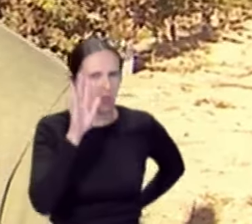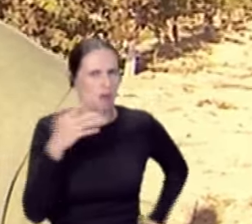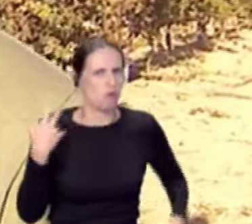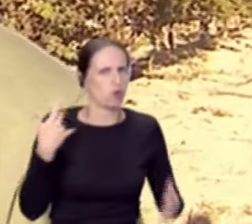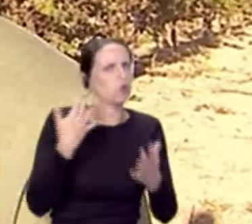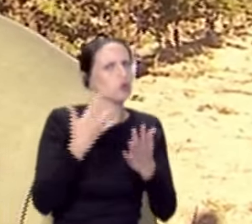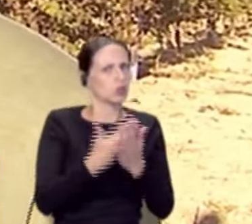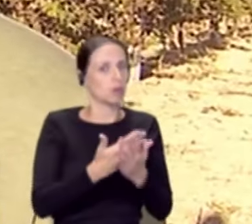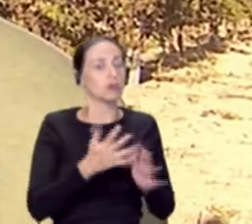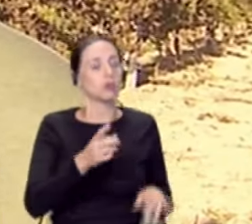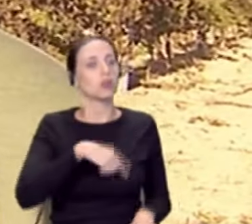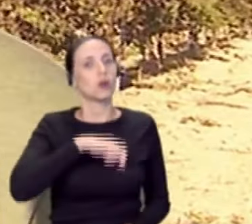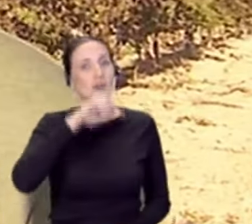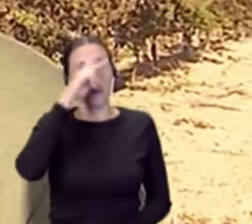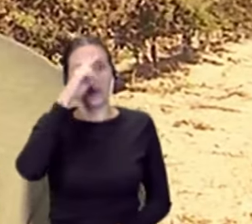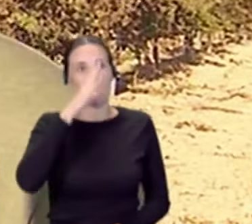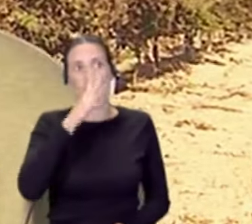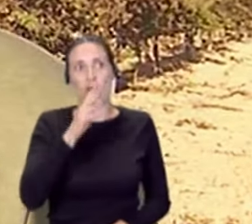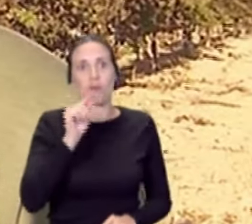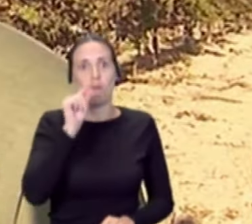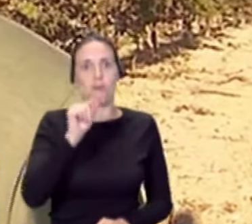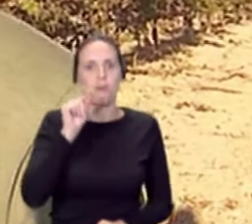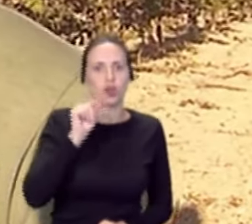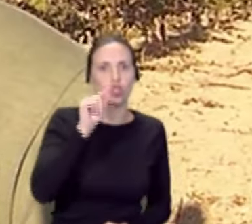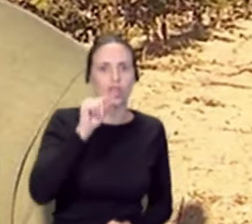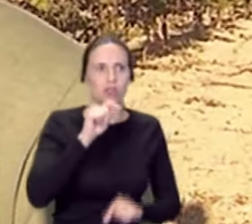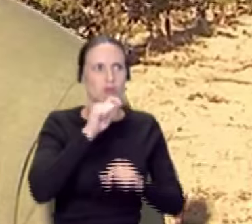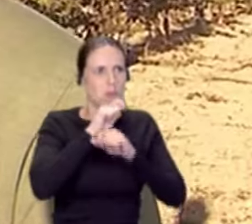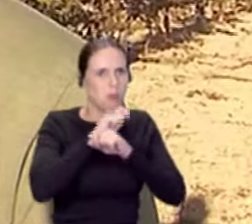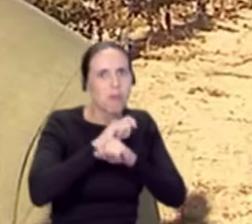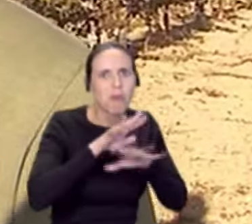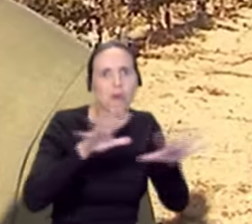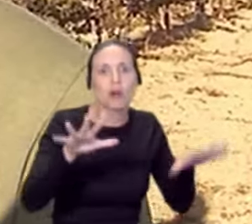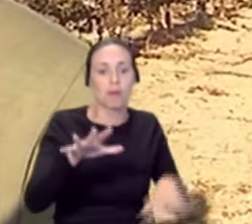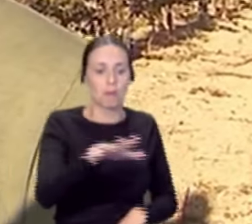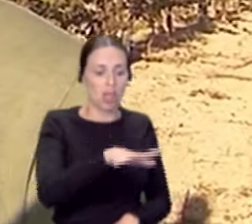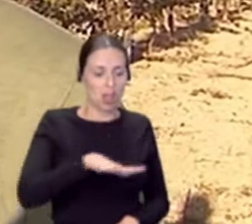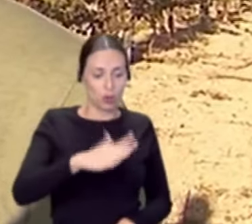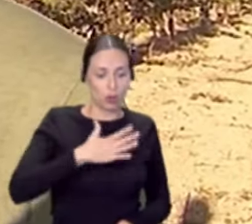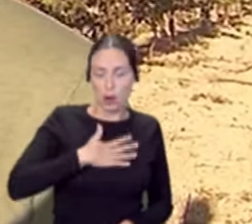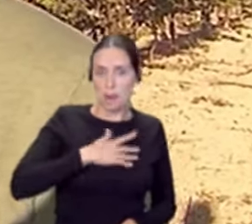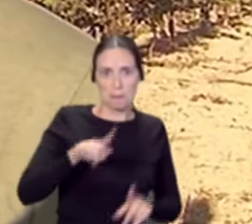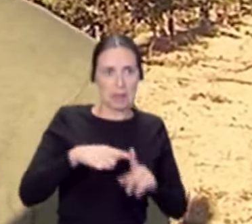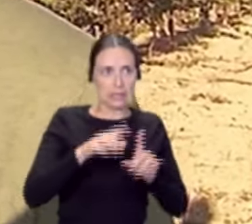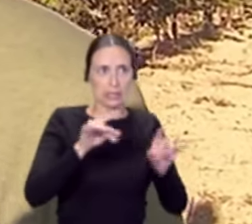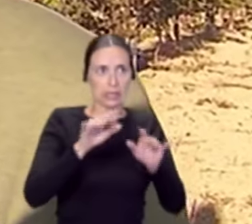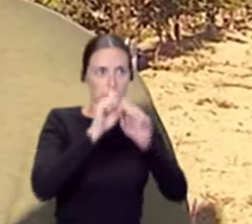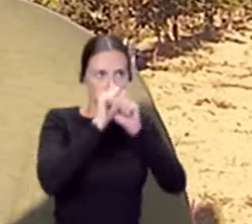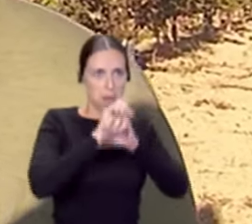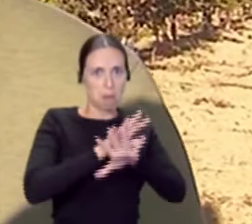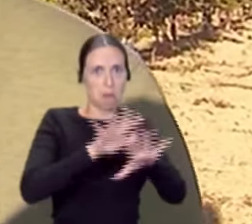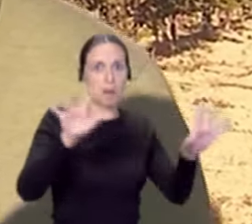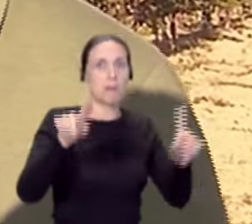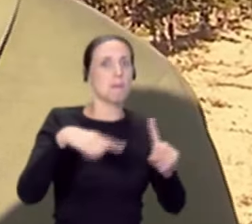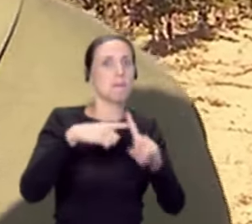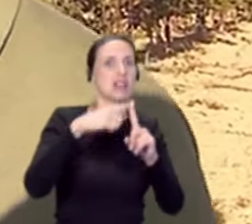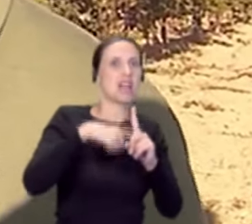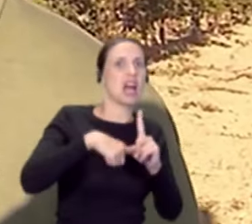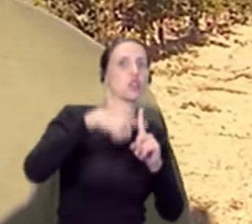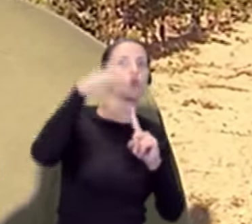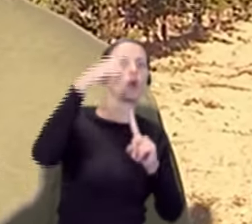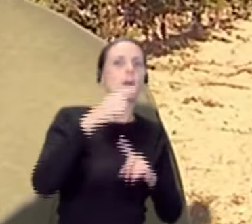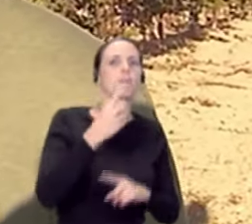surgido porque se ha extendido mucho, no solo en nuestra comarca, sino en todo el territorio y a cotas que no lo habíamos visto antes, a